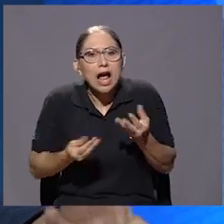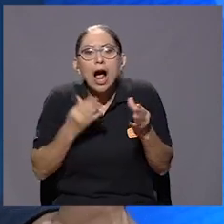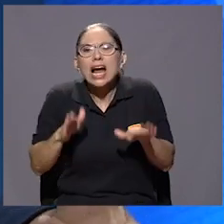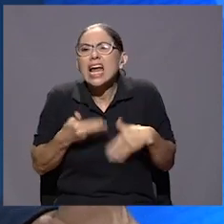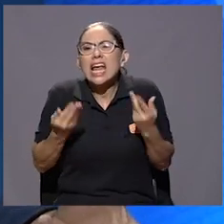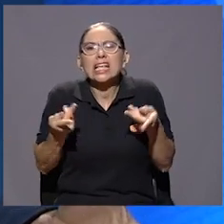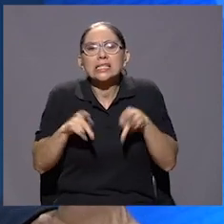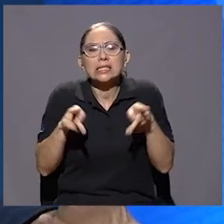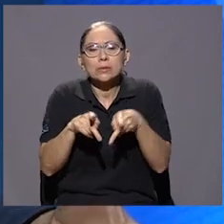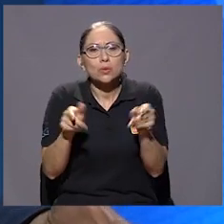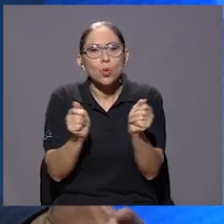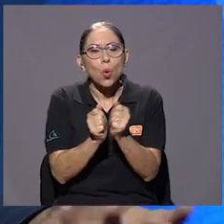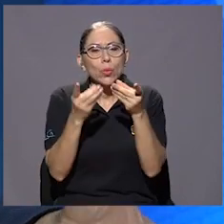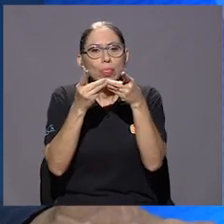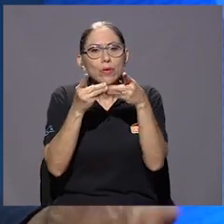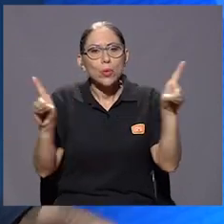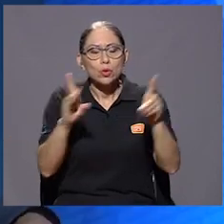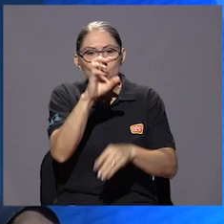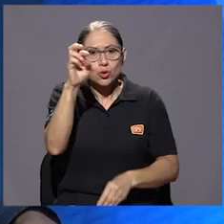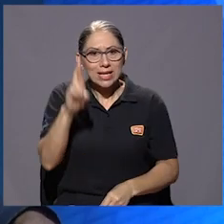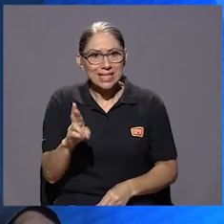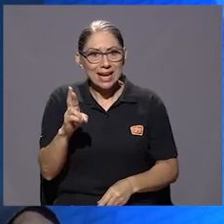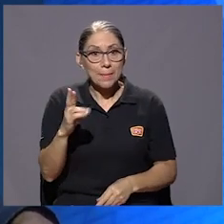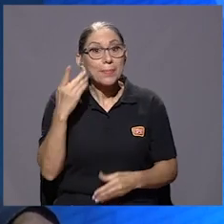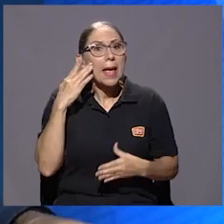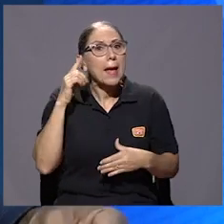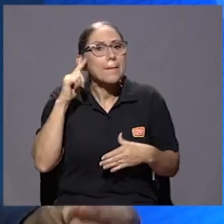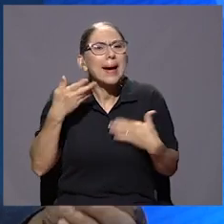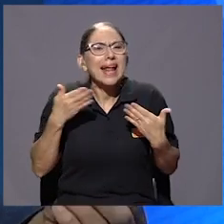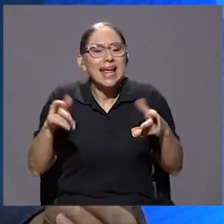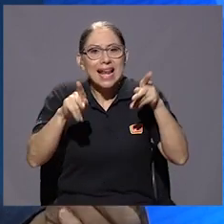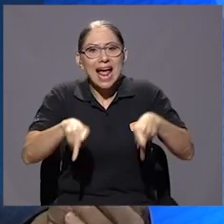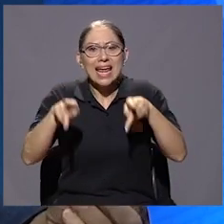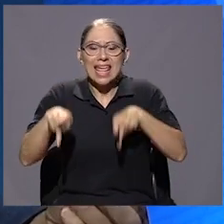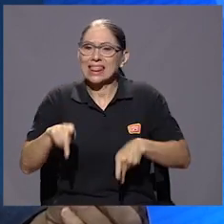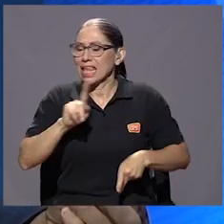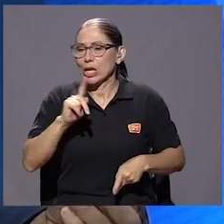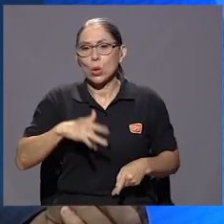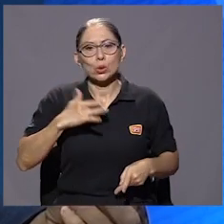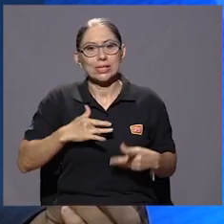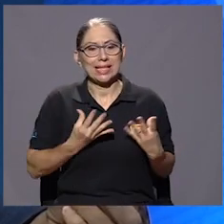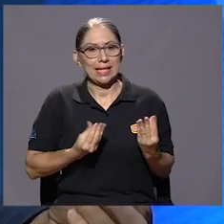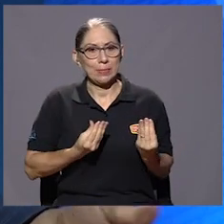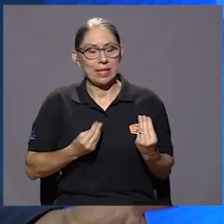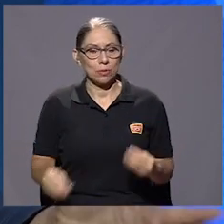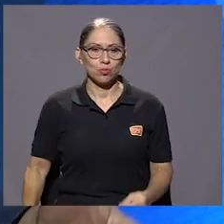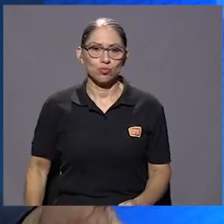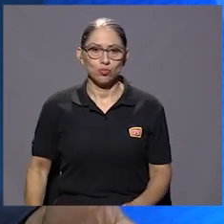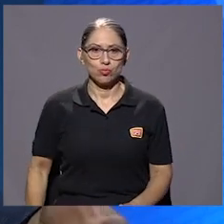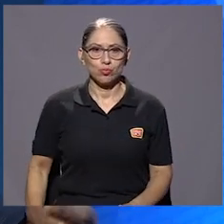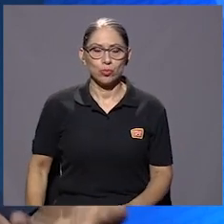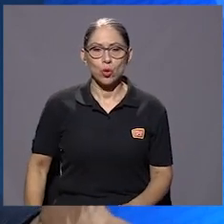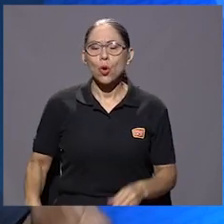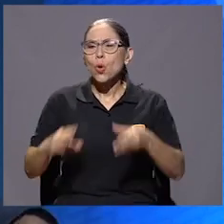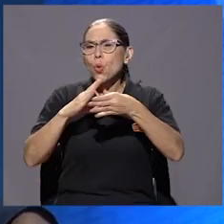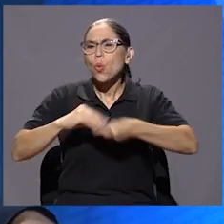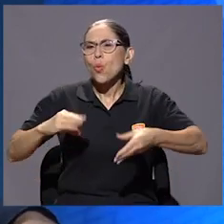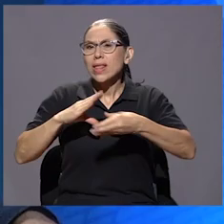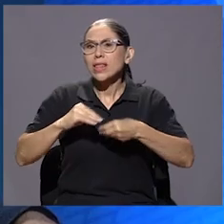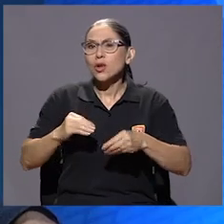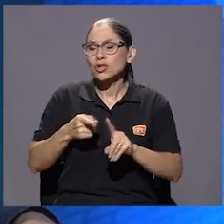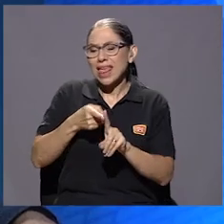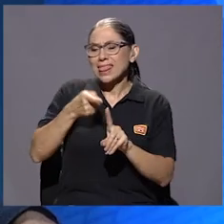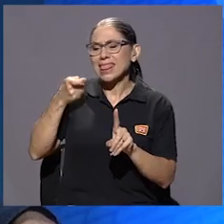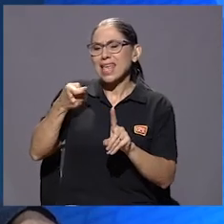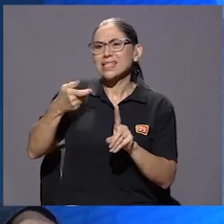también le pierda un poco el miedo. Cuéntenos, ¿desde cuándo en Costa Rica existe la